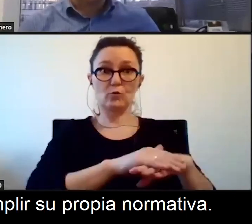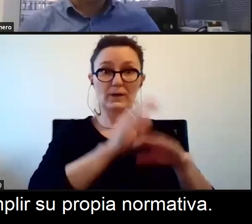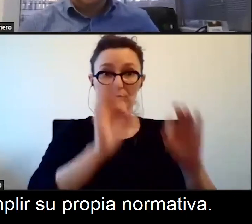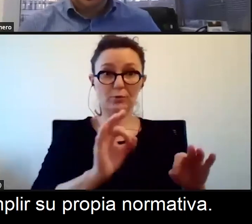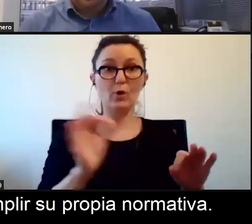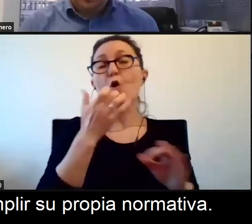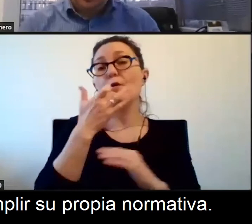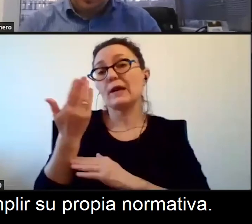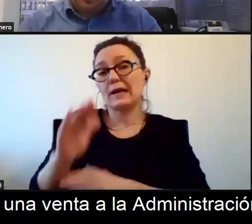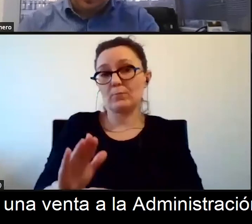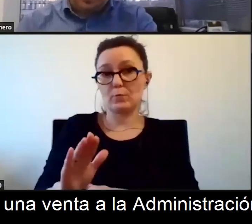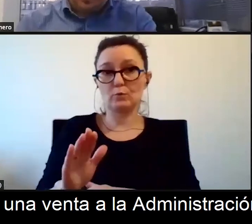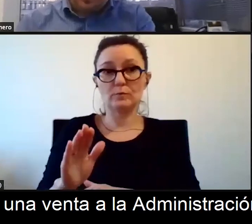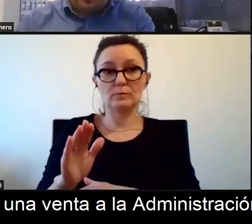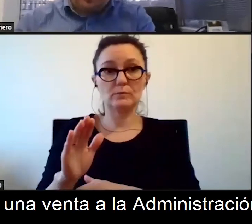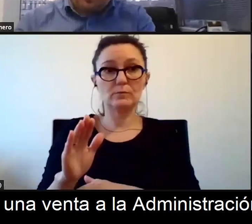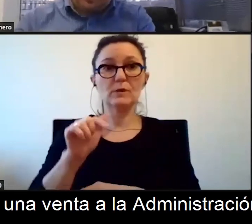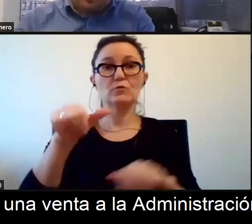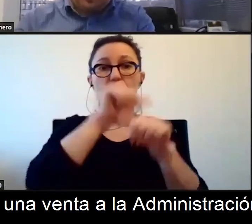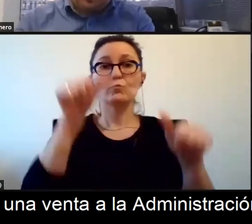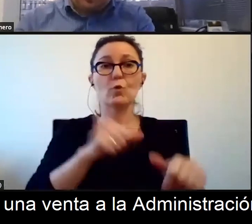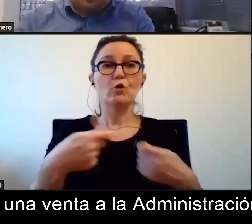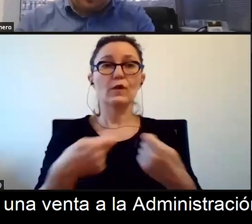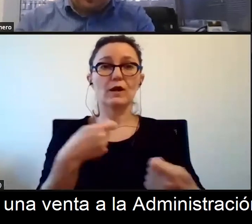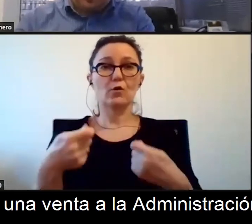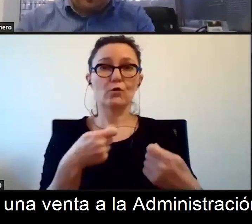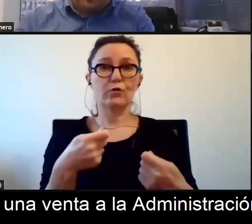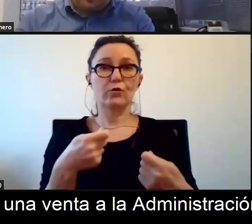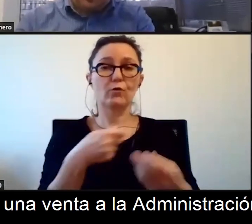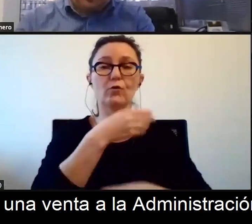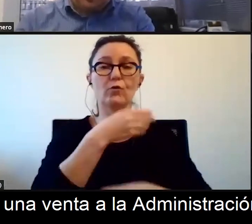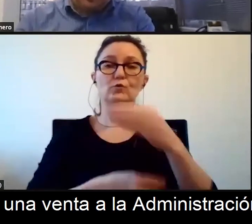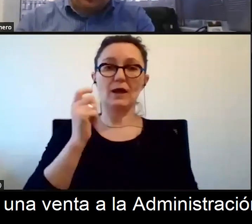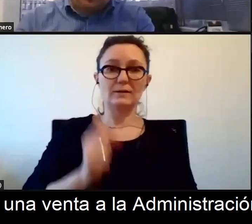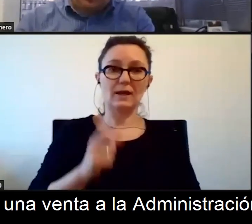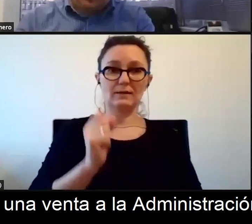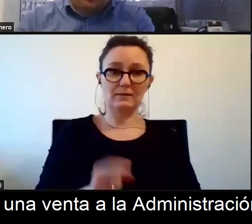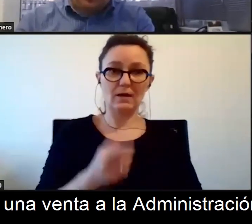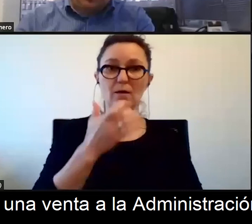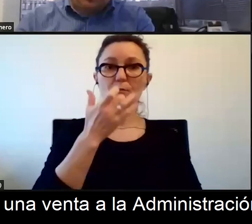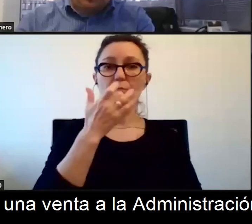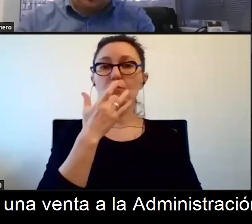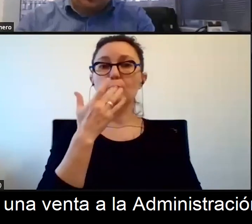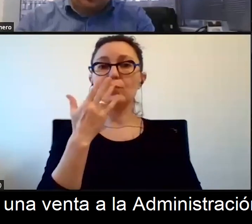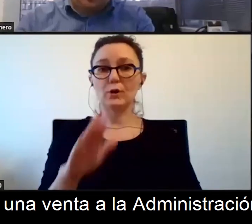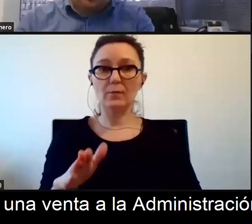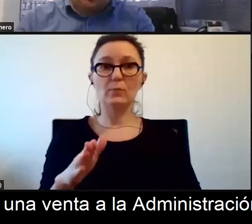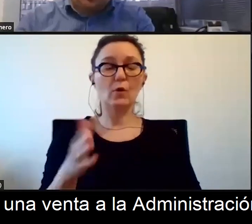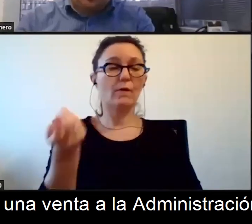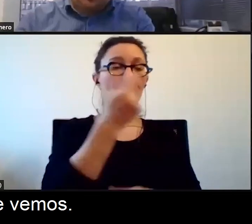cual también es un modelo de negocio habitual el hecho de también de que poder hacer una venta del servicio a la administración